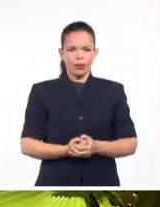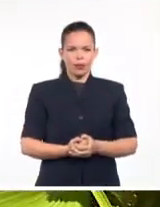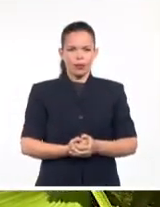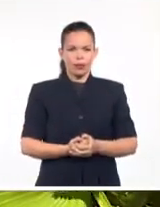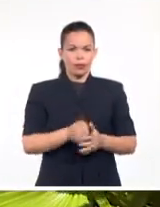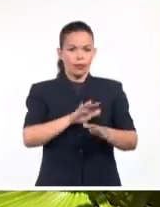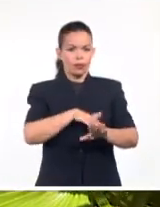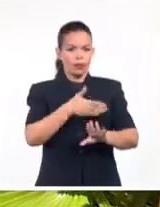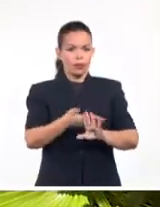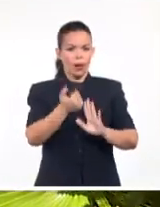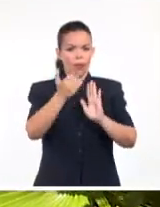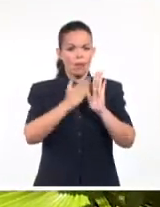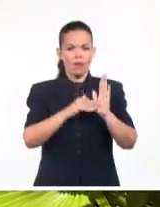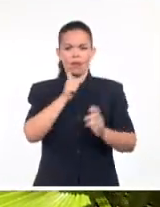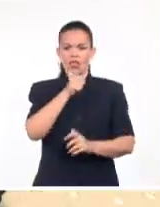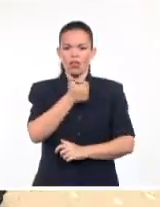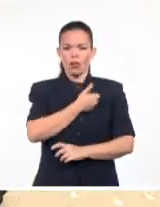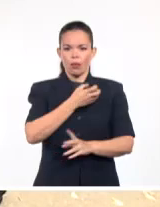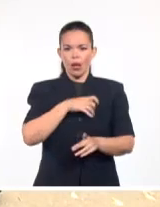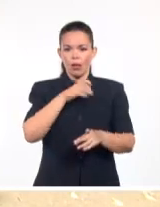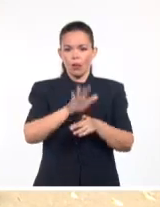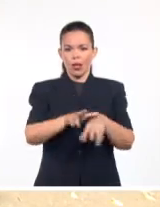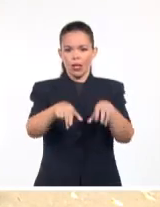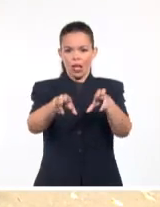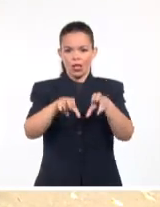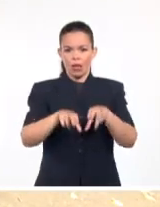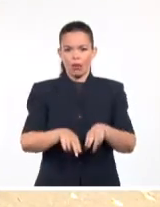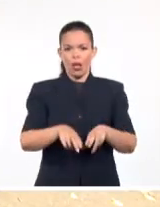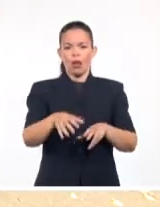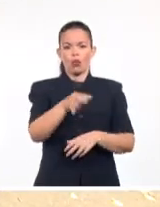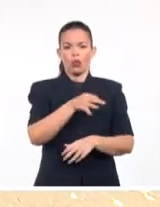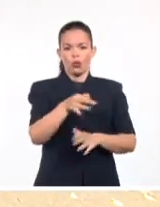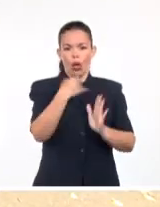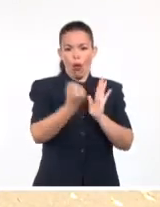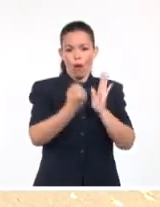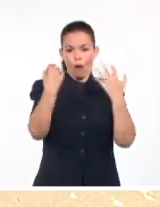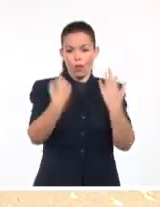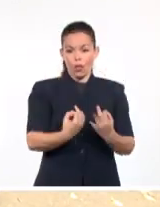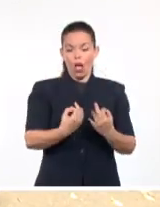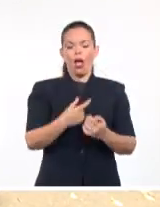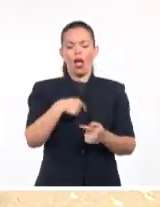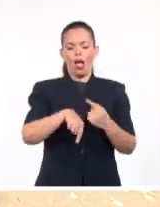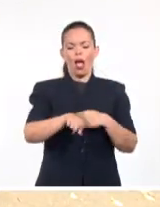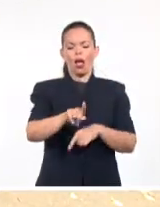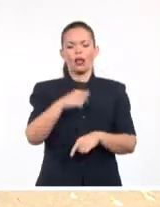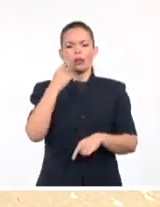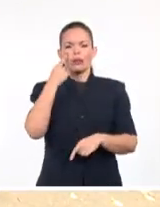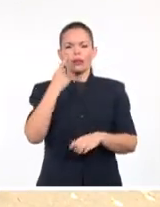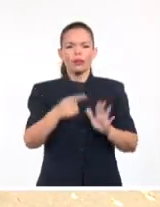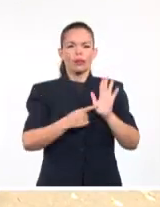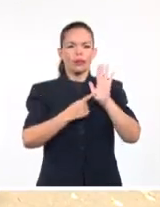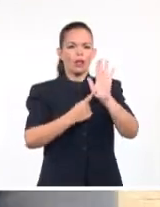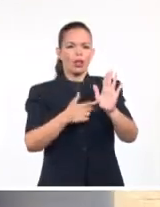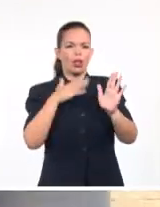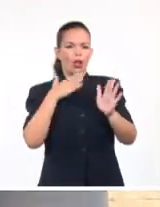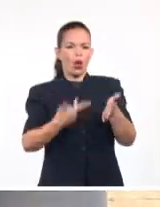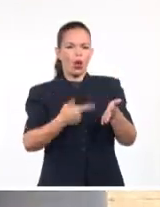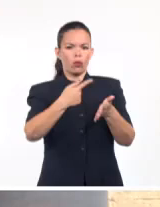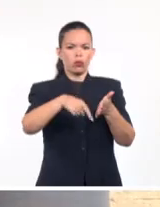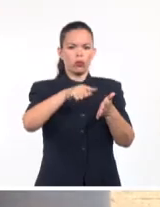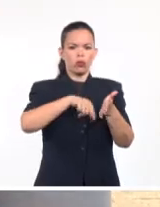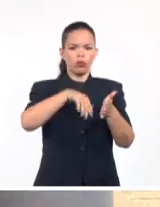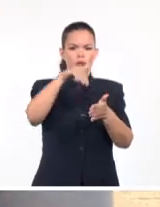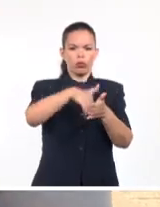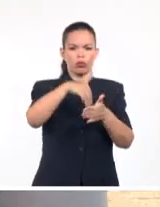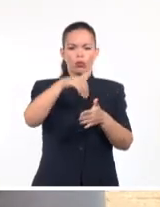diciembre las asambleas municipales, estaremos asistiendo a uno de los momentos de probada democracia dentro del sistema electoral cubano al